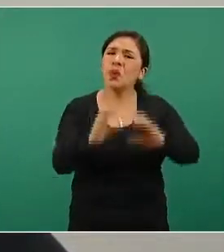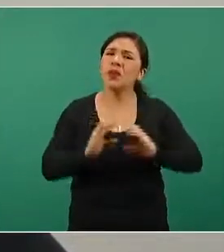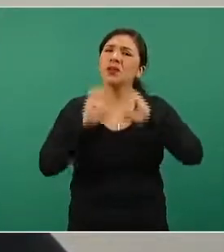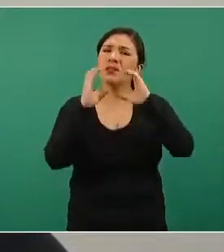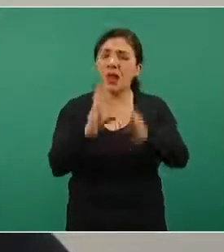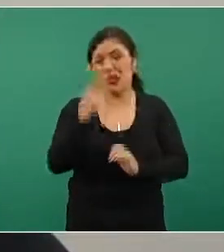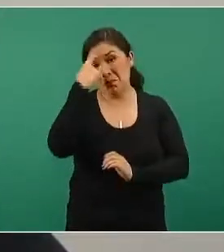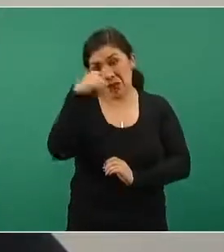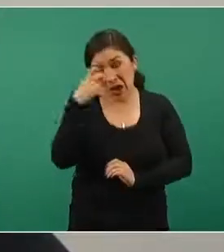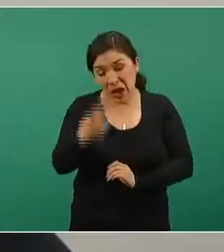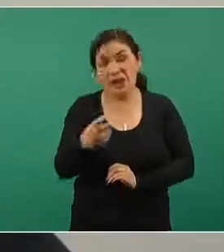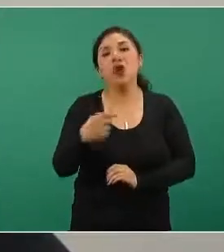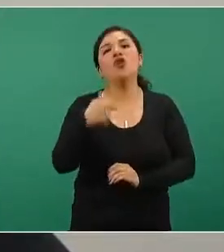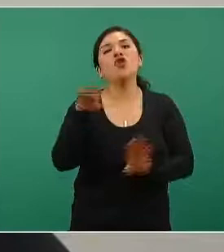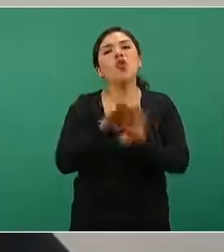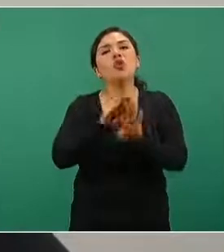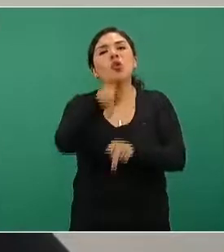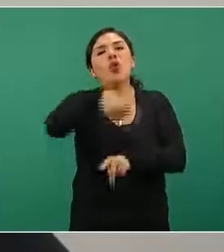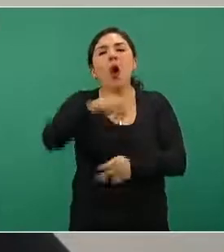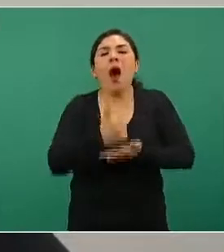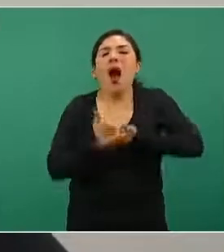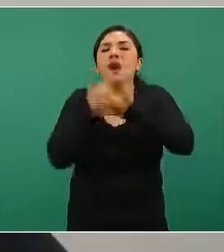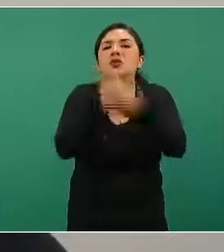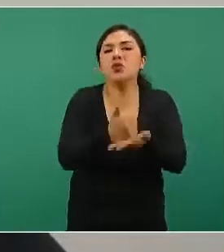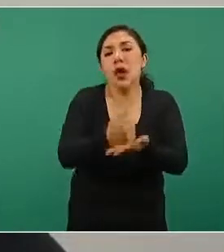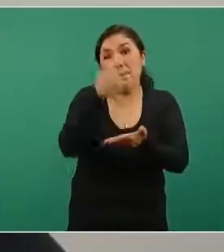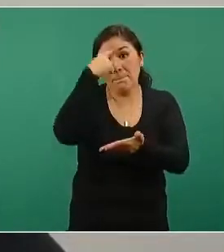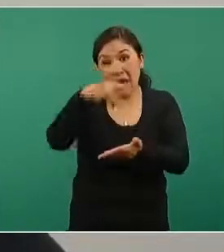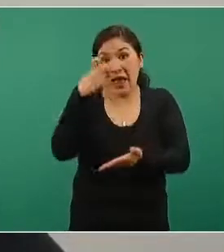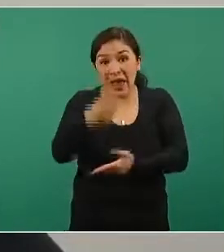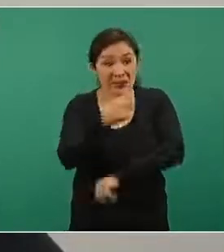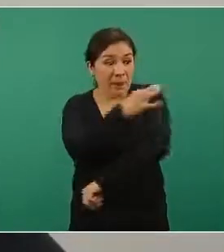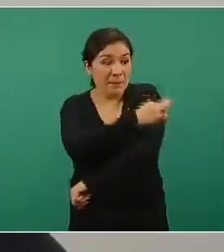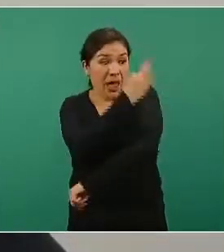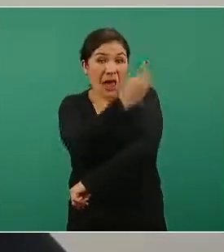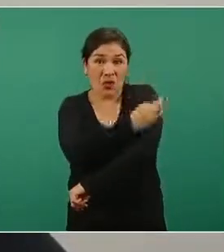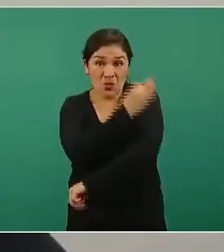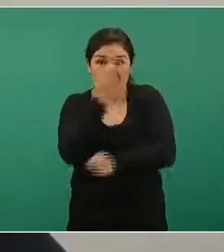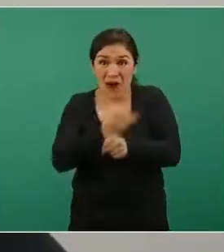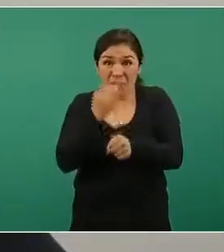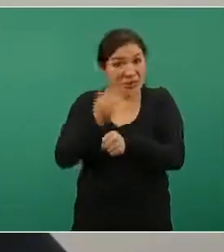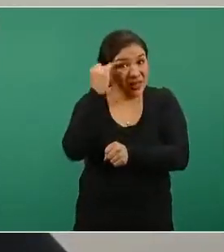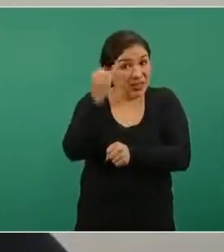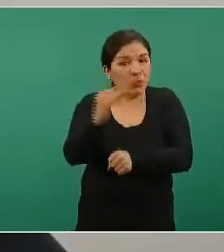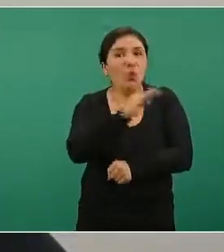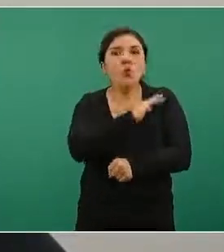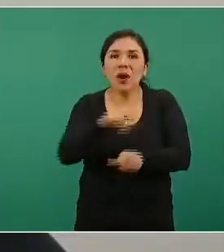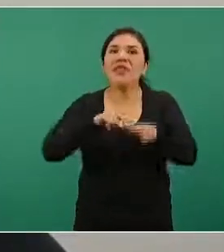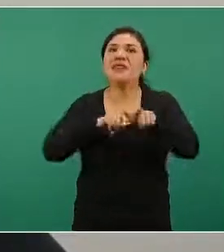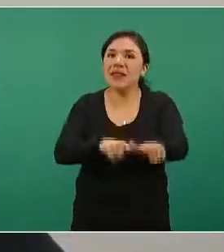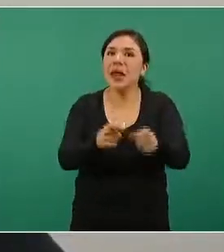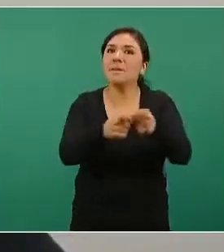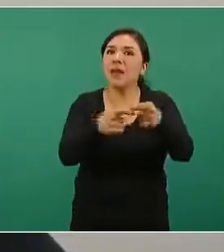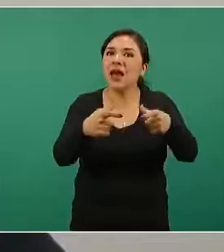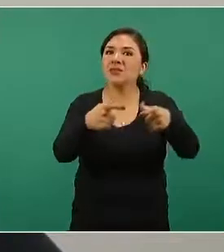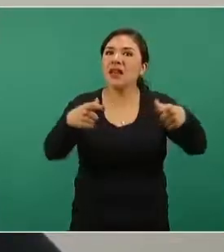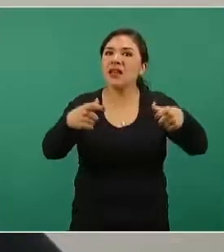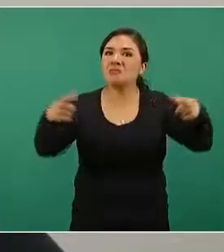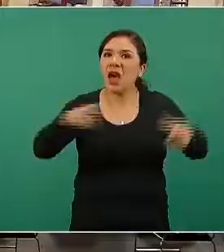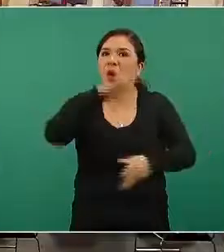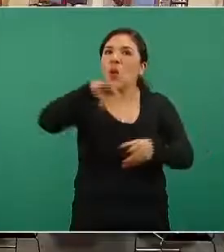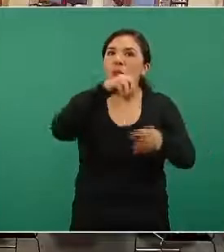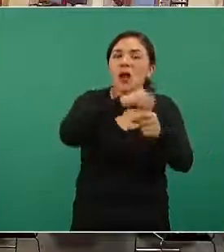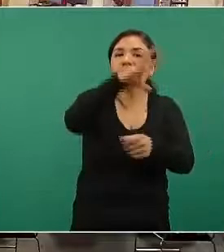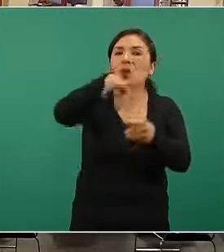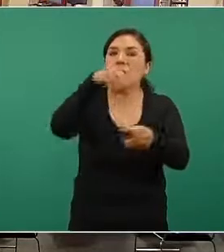para entonces contribuir a que la campaña de vacunación pueda continuar avanzando, pueda seguir